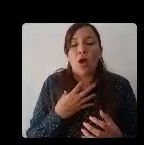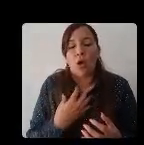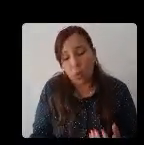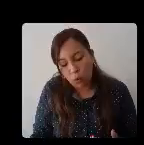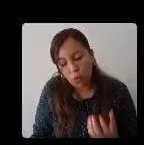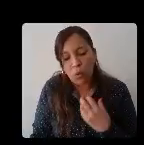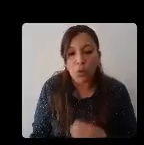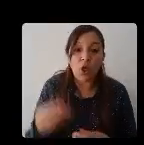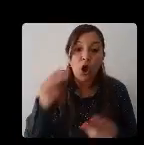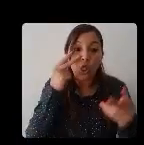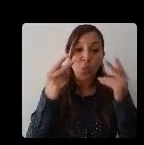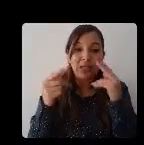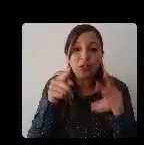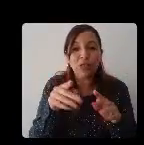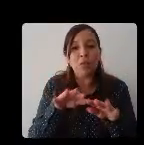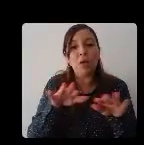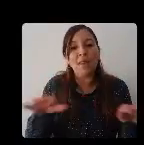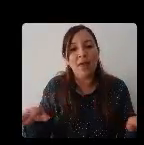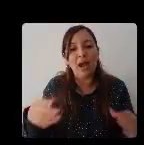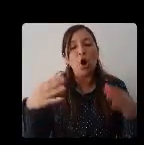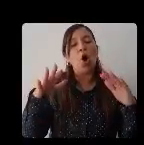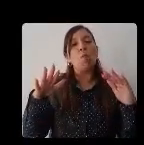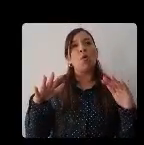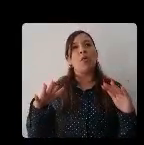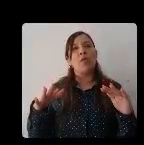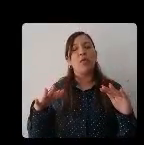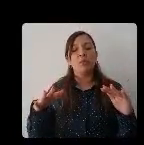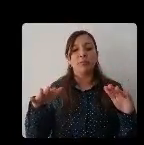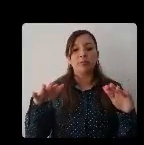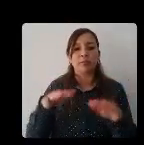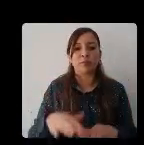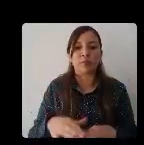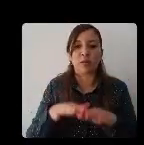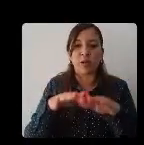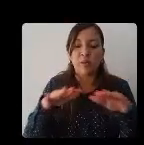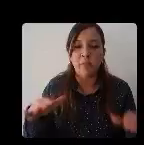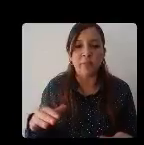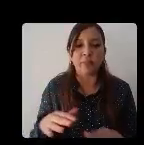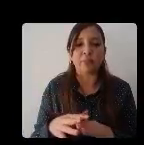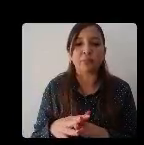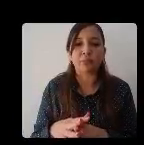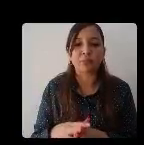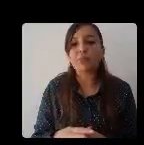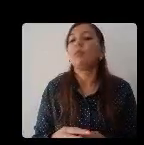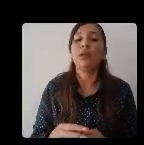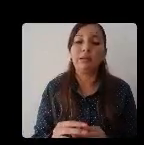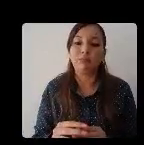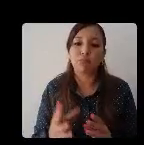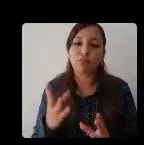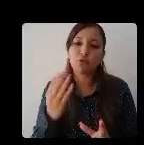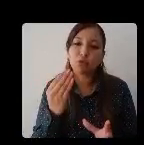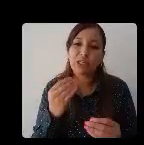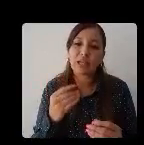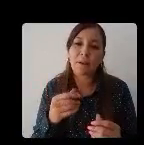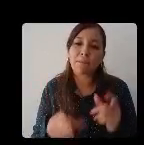que existen y que a veces la gente no sabe y desaprovecha esas oportunidades, ¿no? Entonces, de verdad, muchas felicitaciones